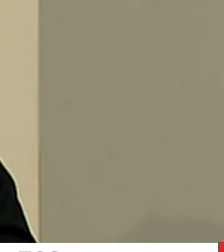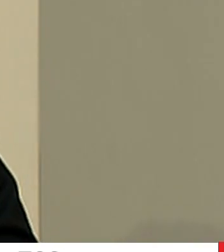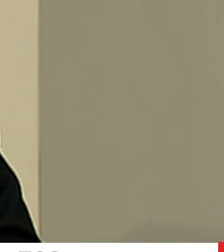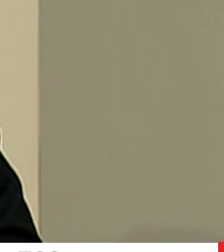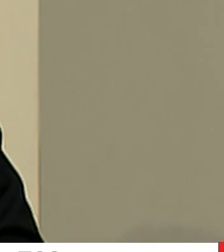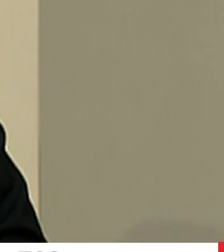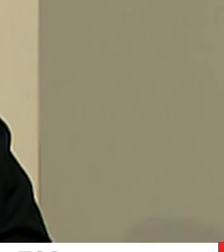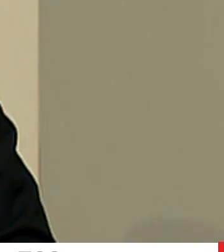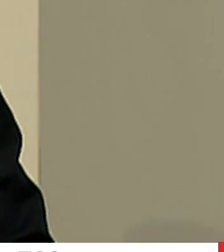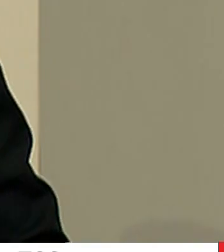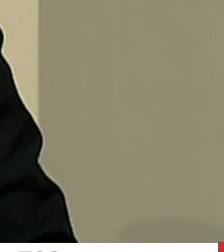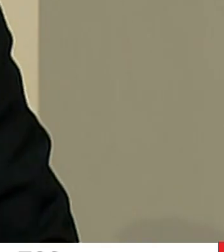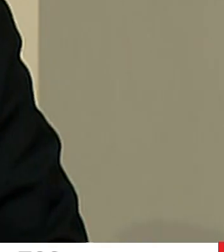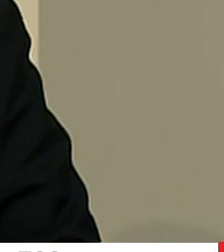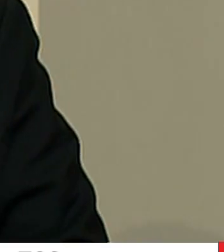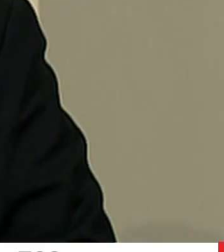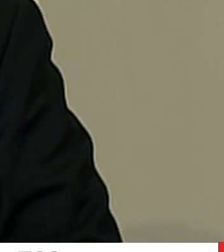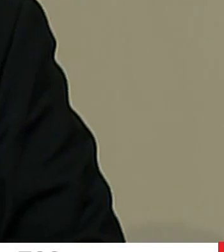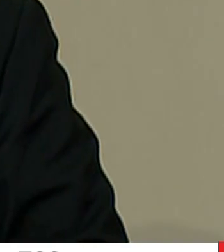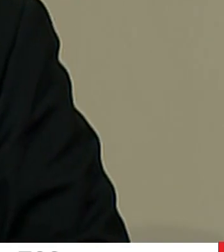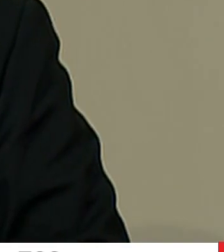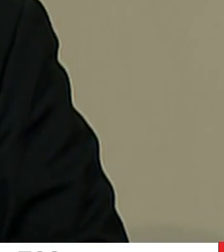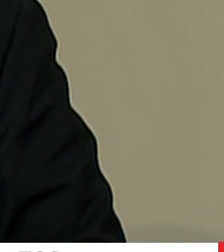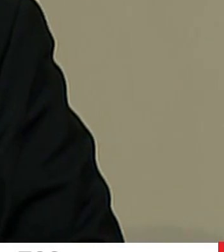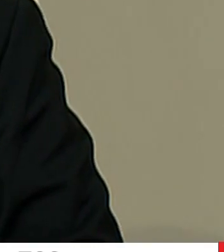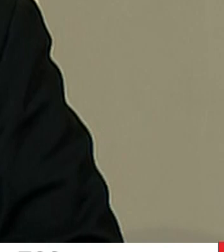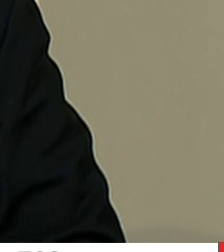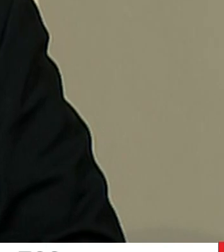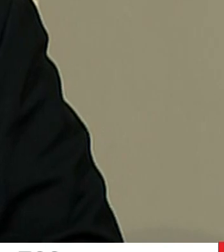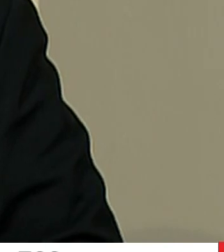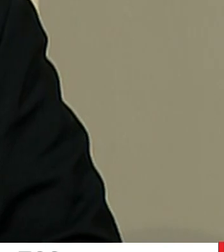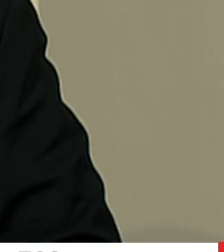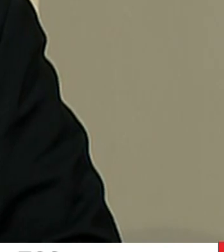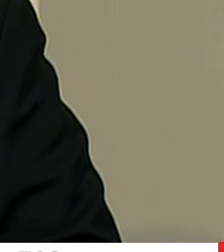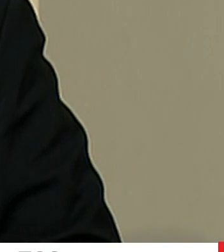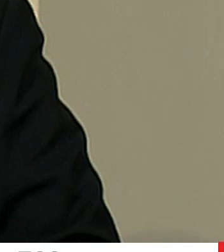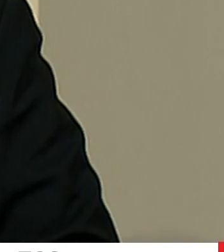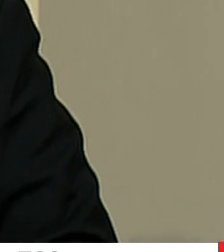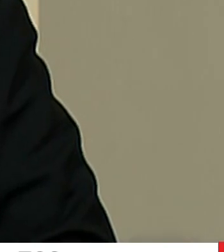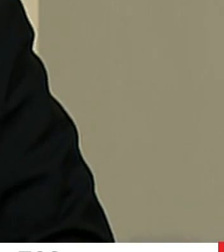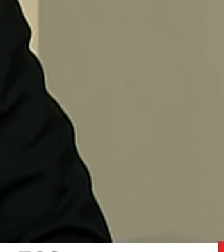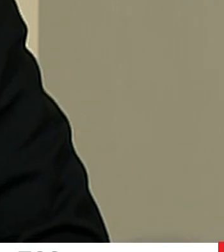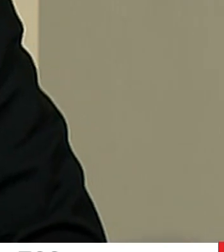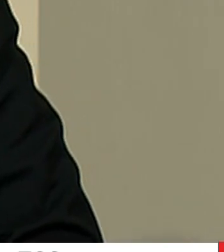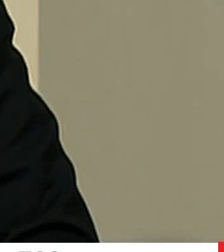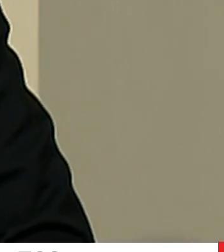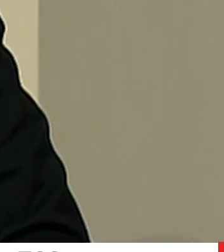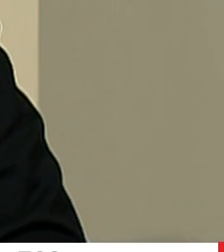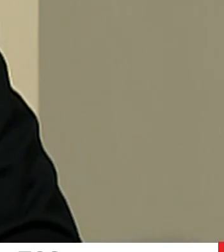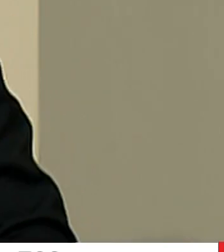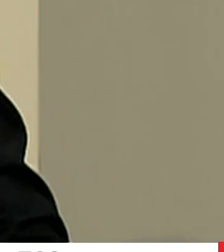pedido a todo mi gabinete y el cual yo necesito en este contexto.